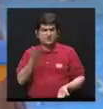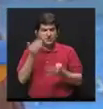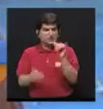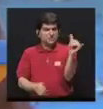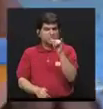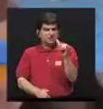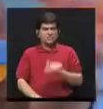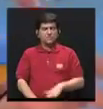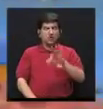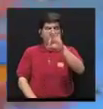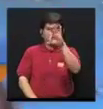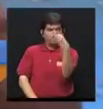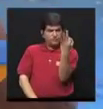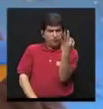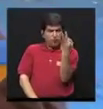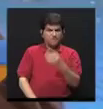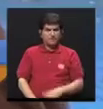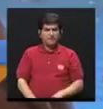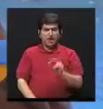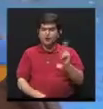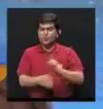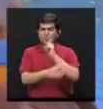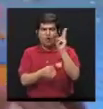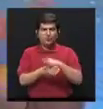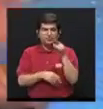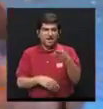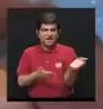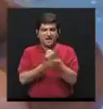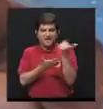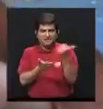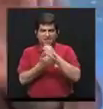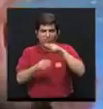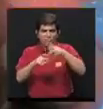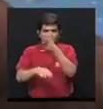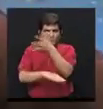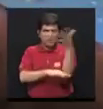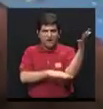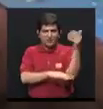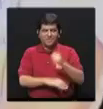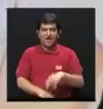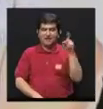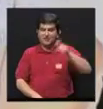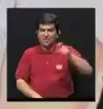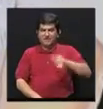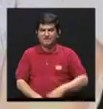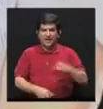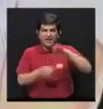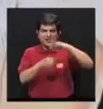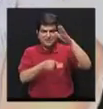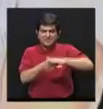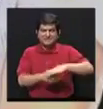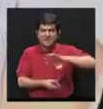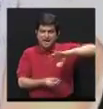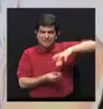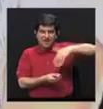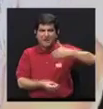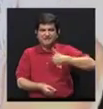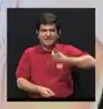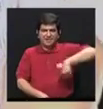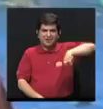forma de dejar de utilizar esos recursos en la naturaleza. Ya no vamos a necesitar sembrar naranjas porque tenemos